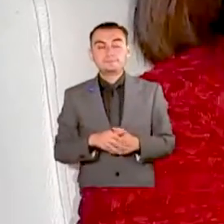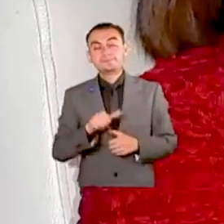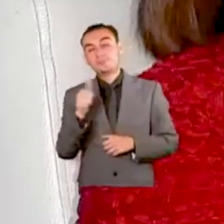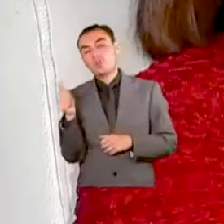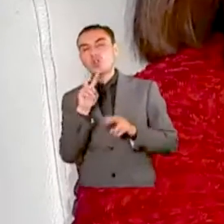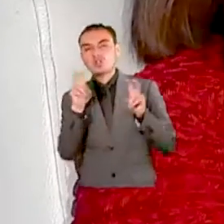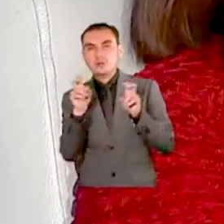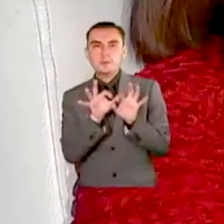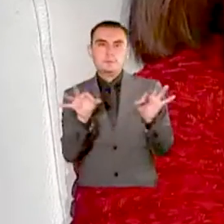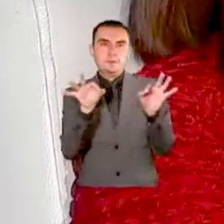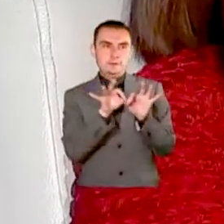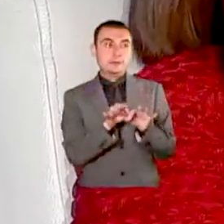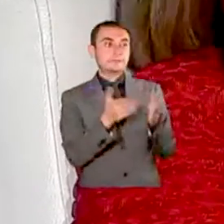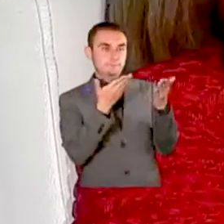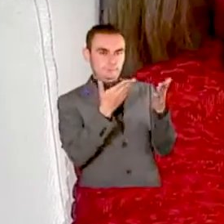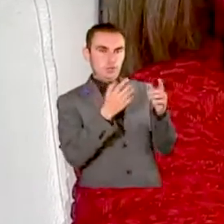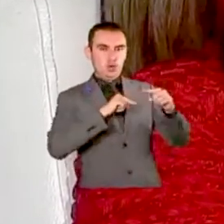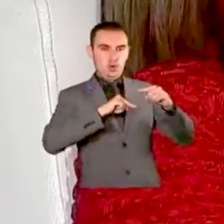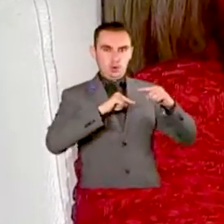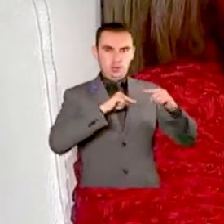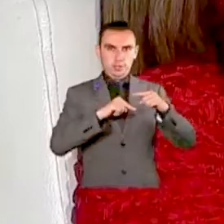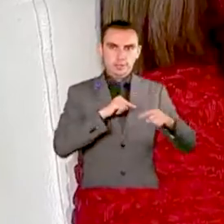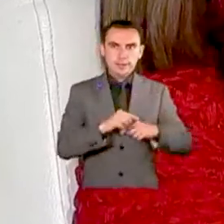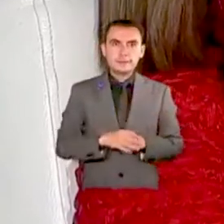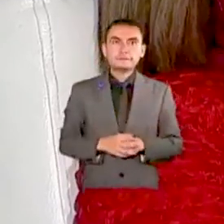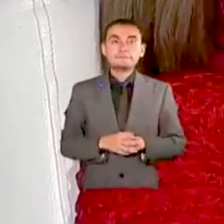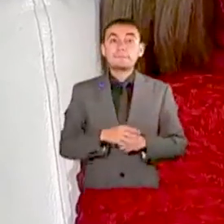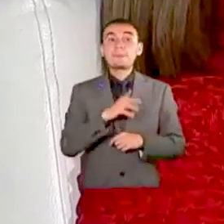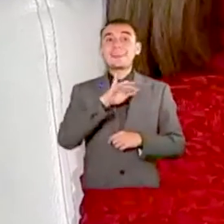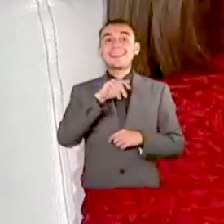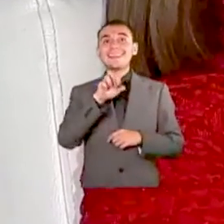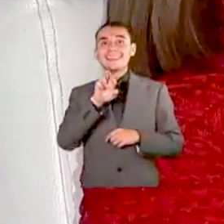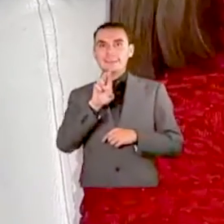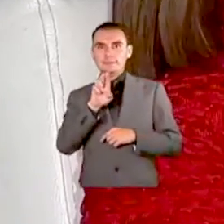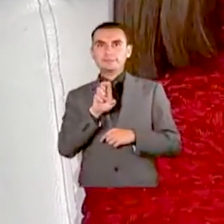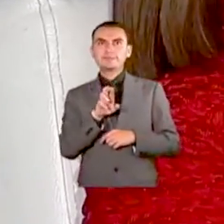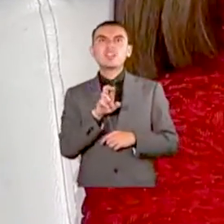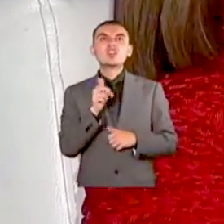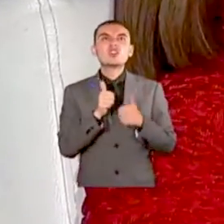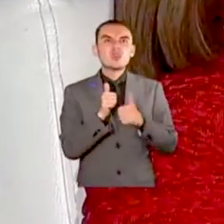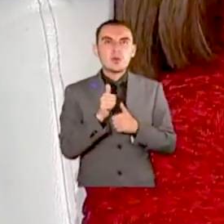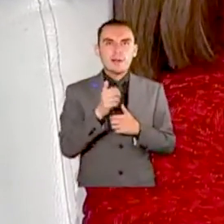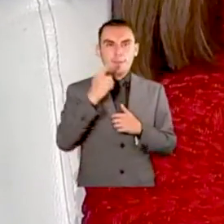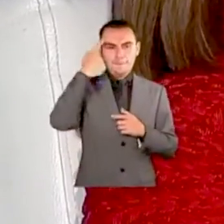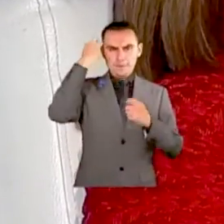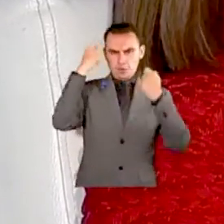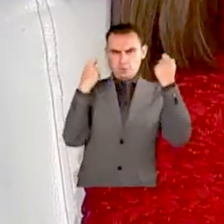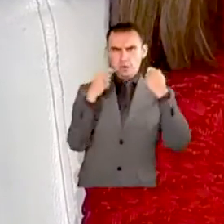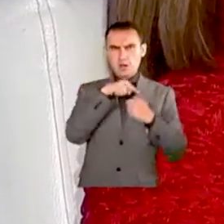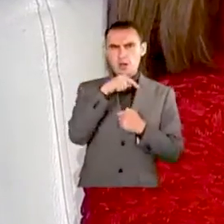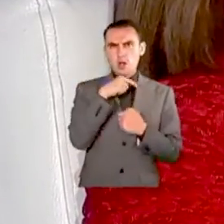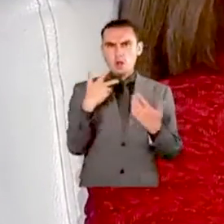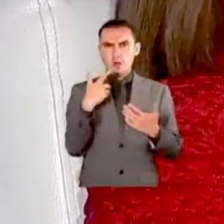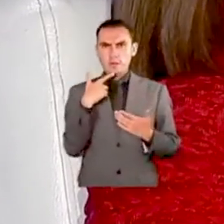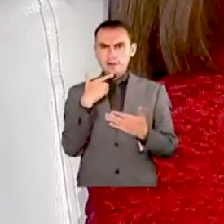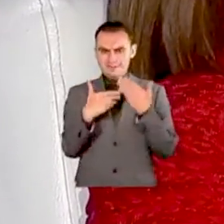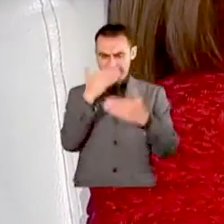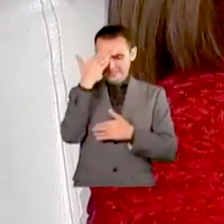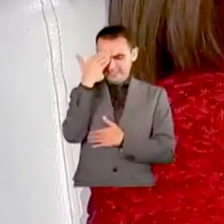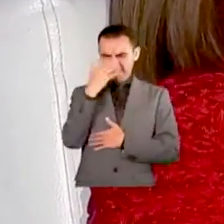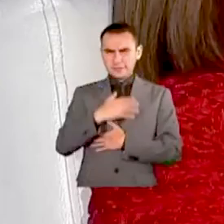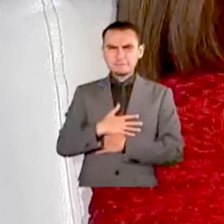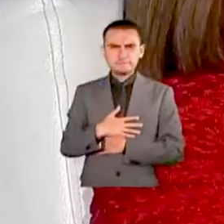importante, que es el que maneja nuestro coordinador delegado ante la JEP, es la preocupación de la Procuraduría por los